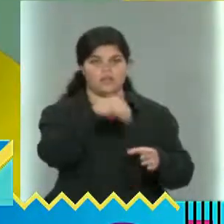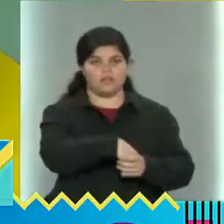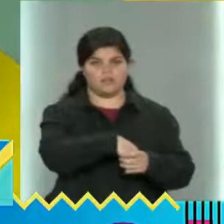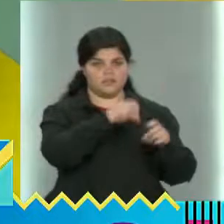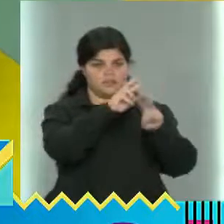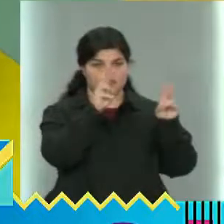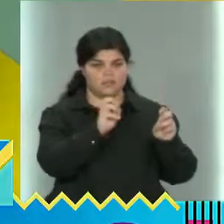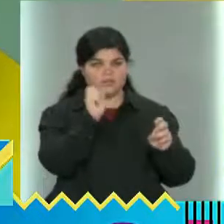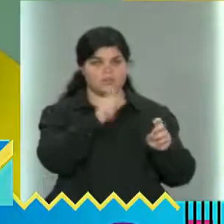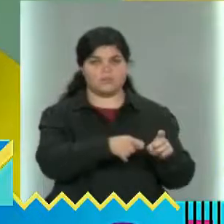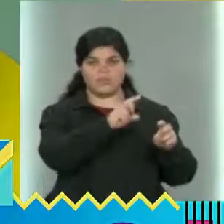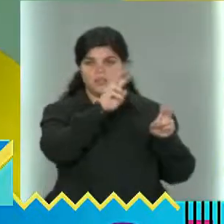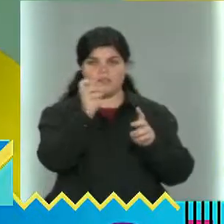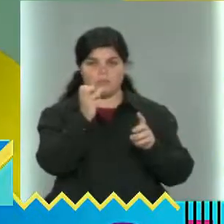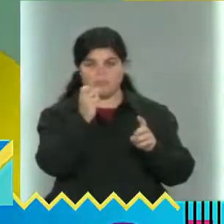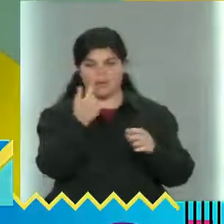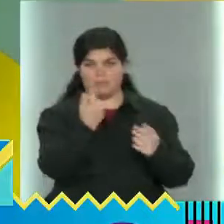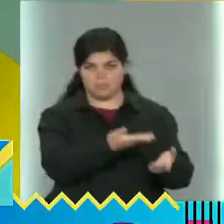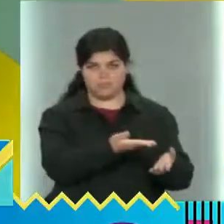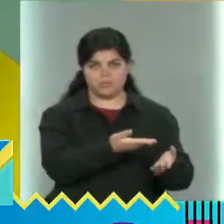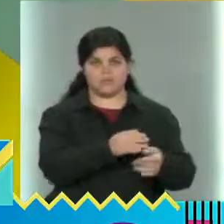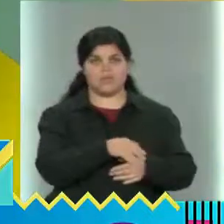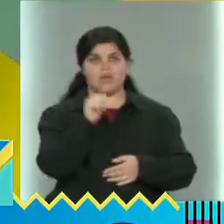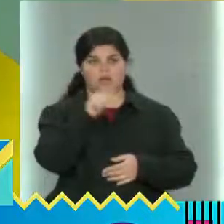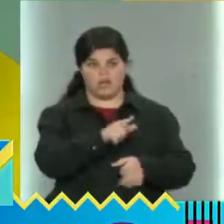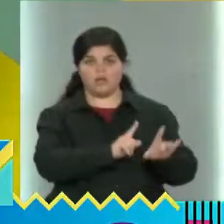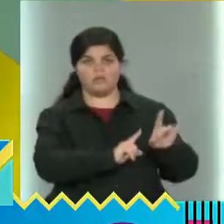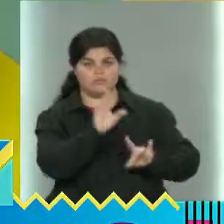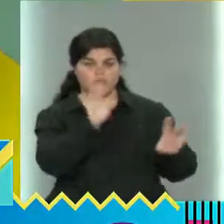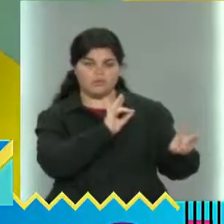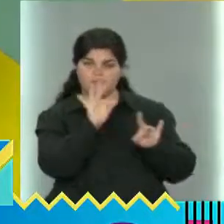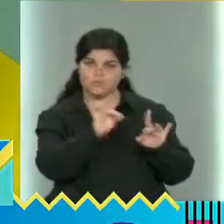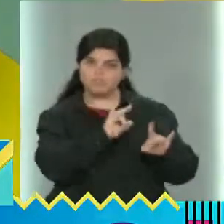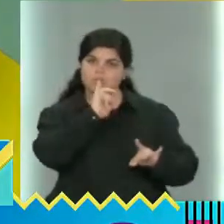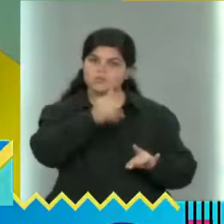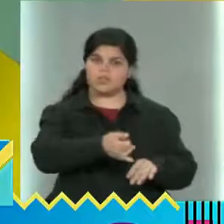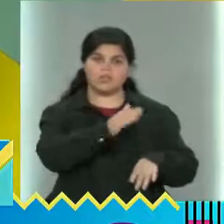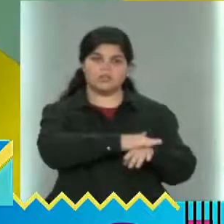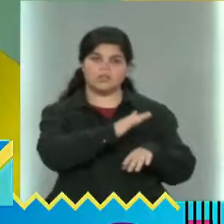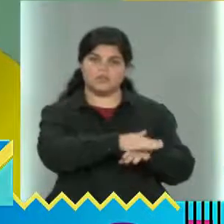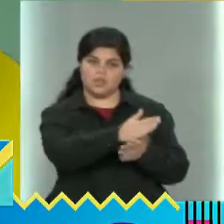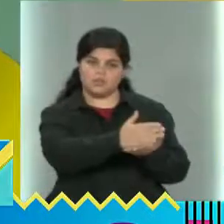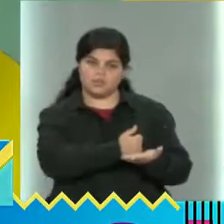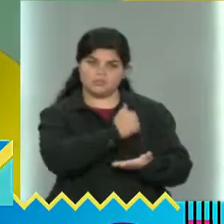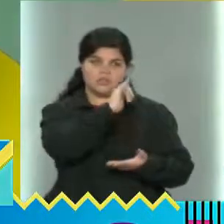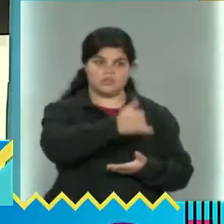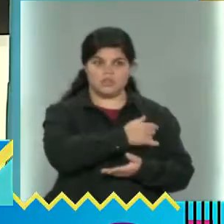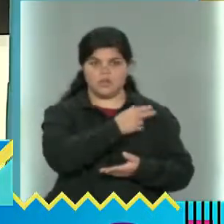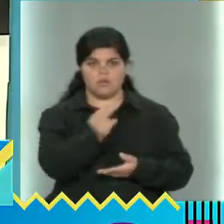que se abordan también. Se eligen conscientemente hacerse cargo de una problemática o no, o se la